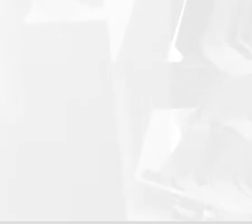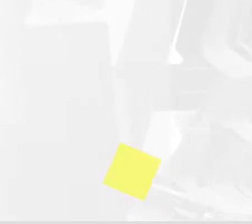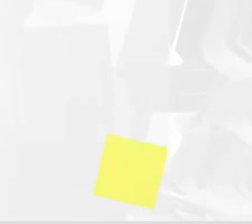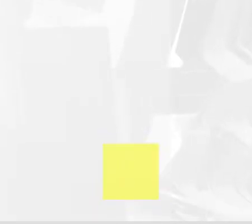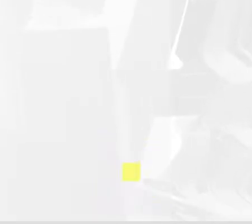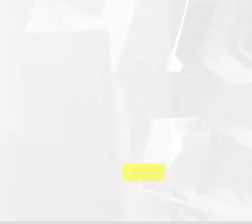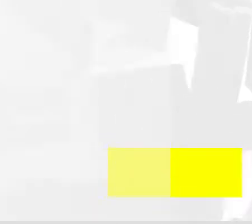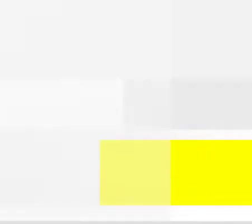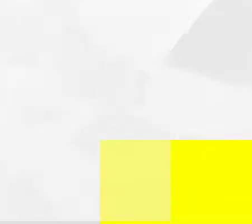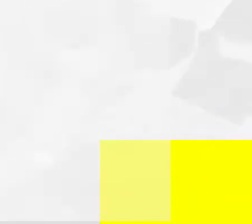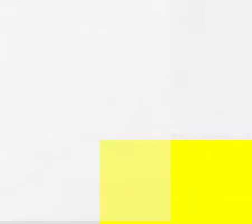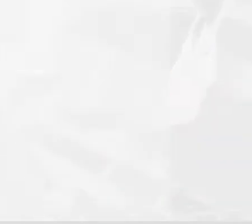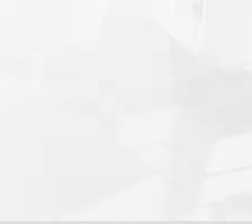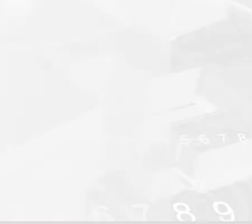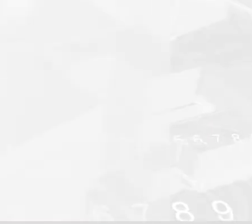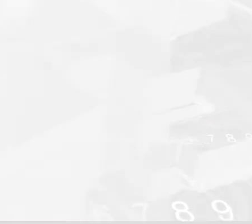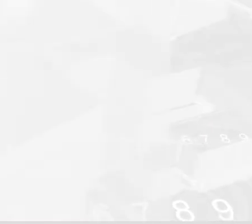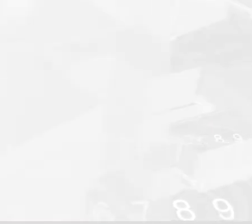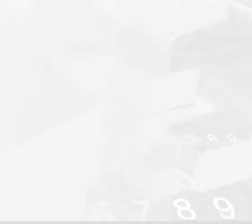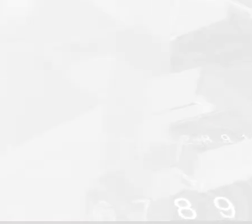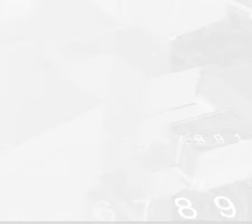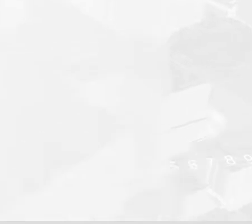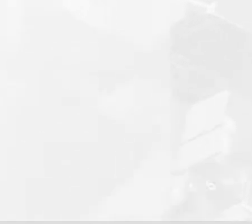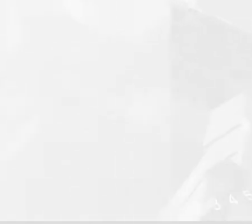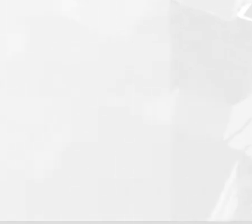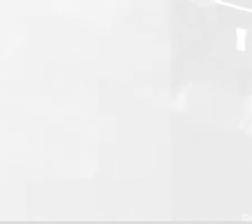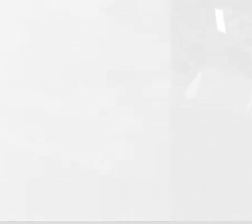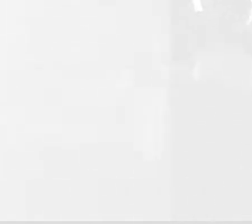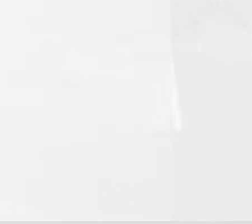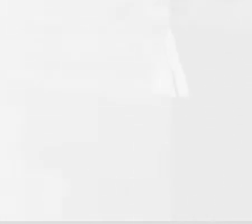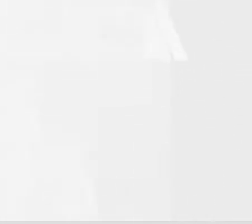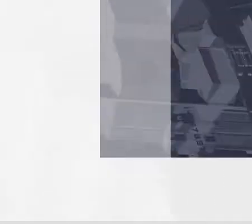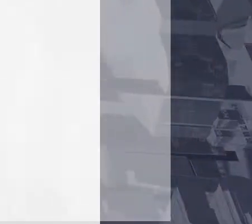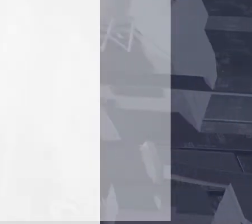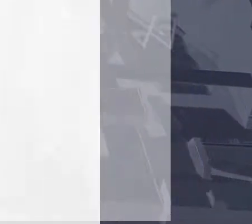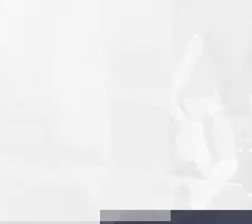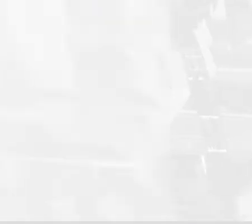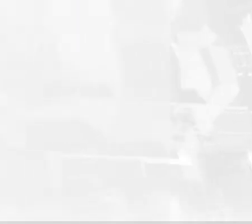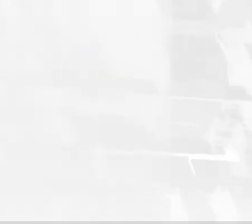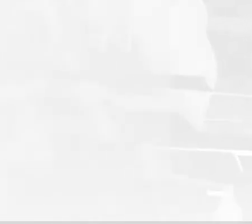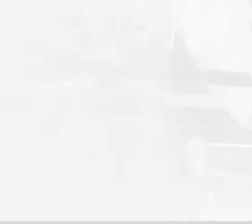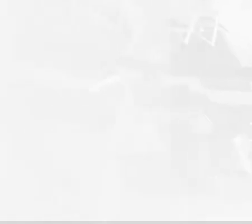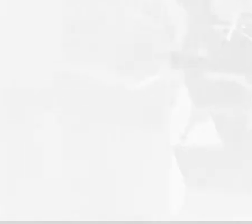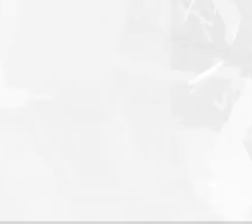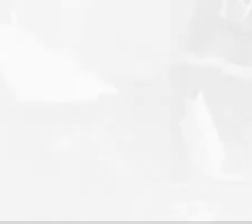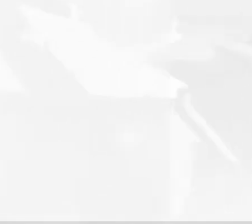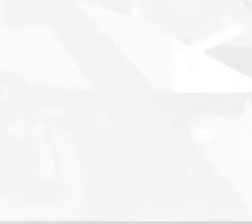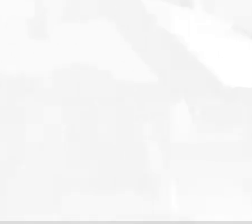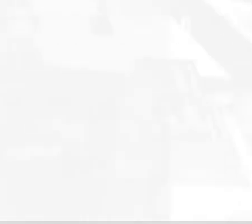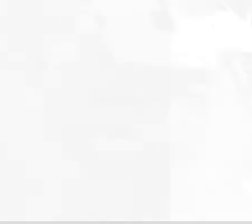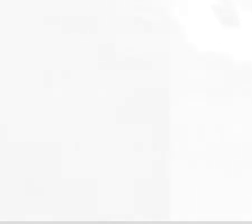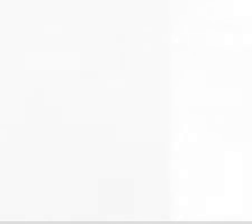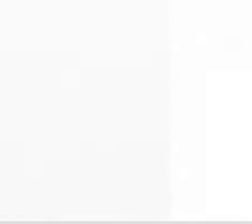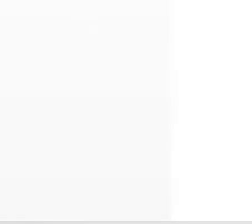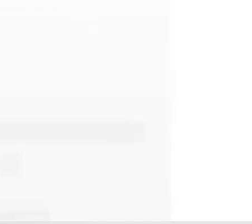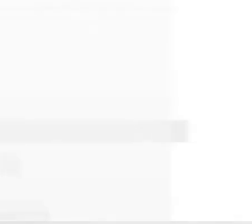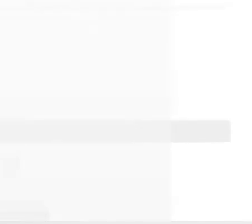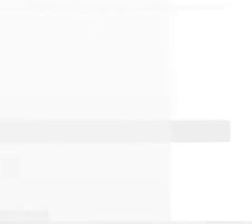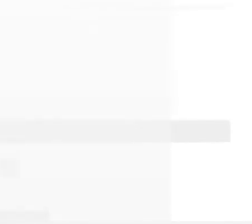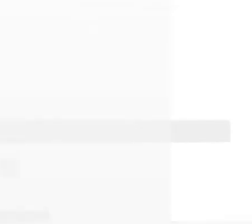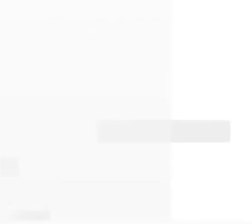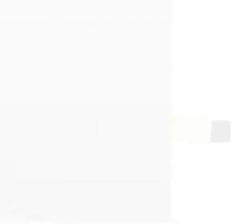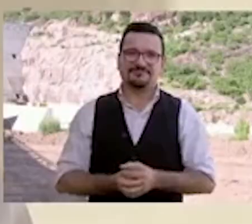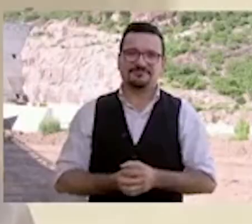de 489 millones de metros cúbicos y su capacidad de descarga máxima es de 5.191 metros cúbicos